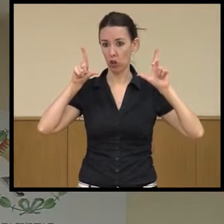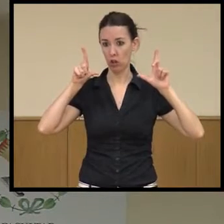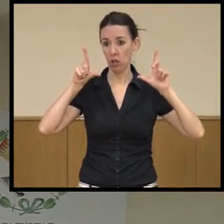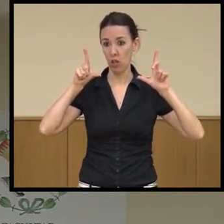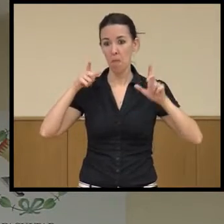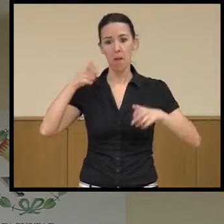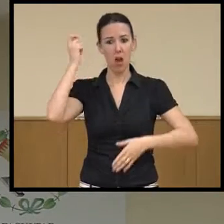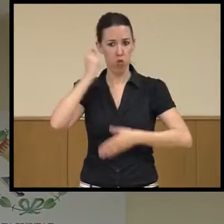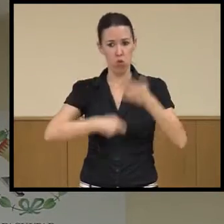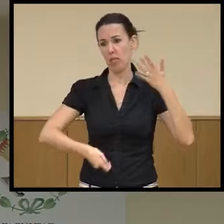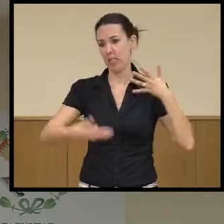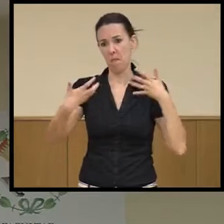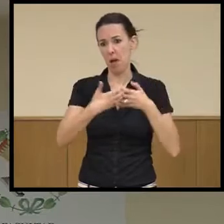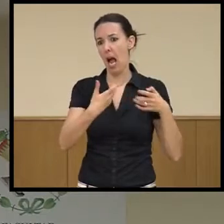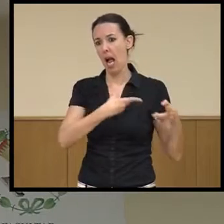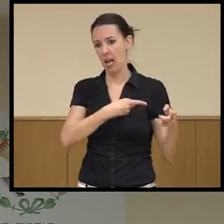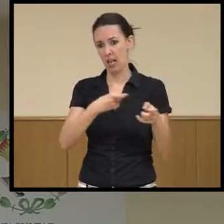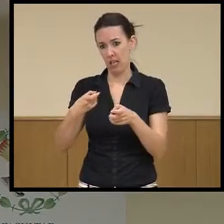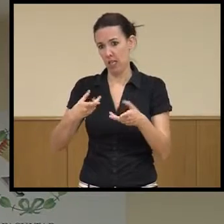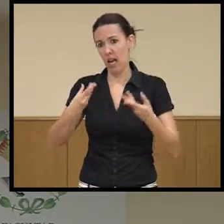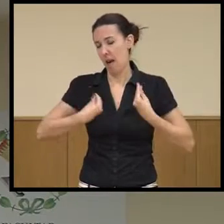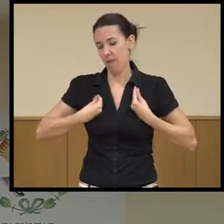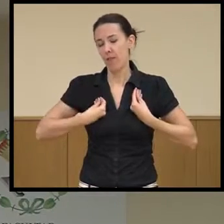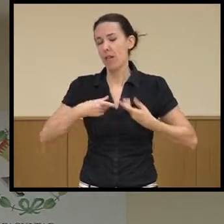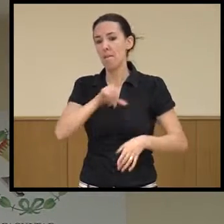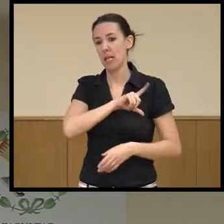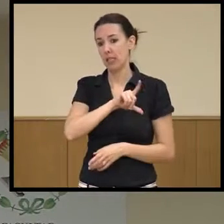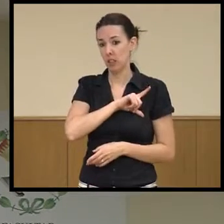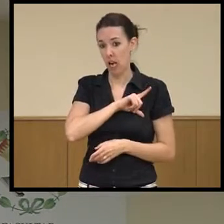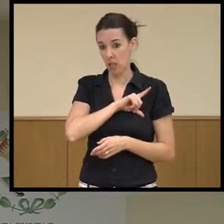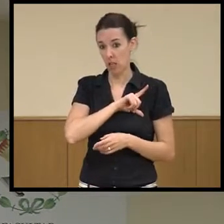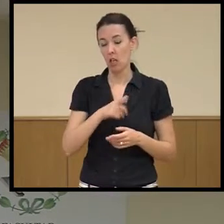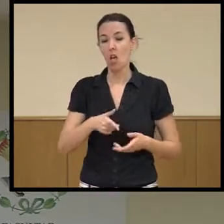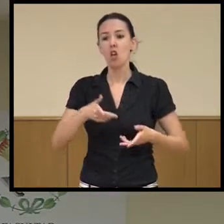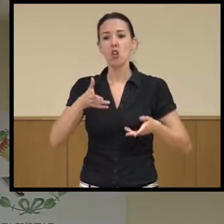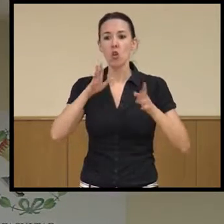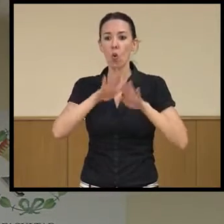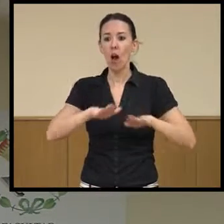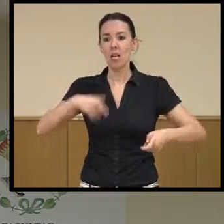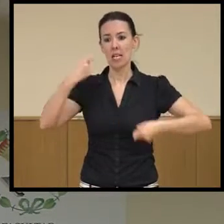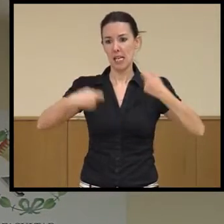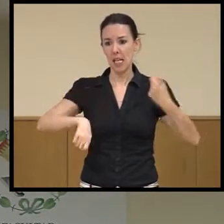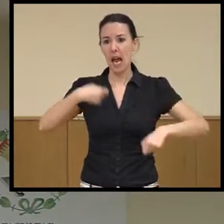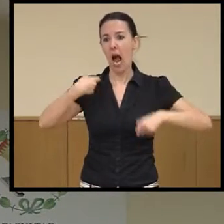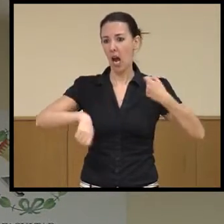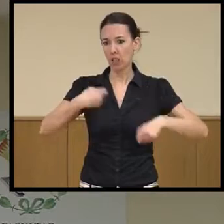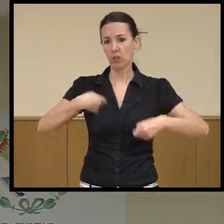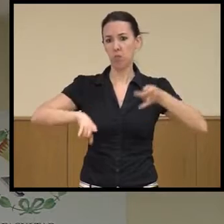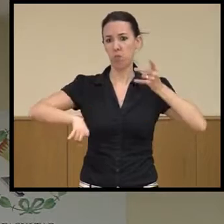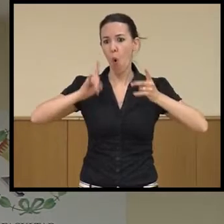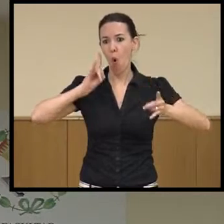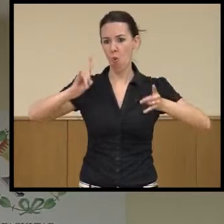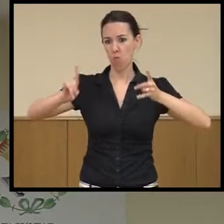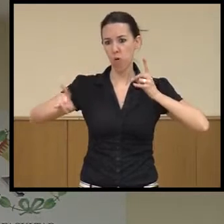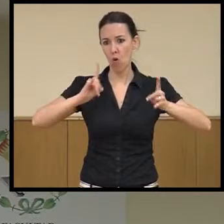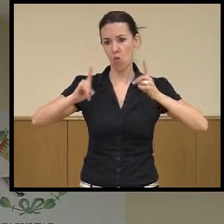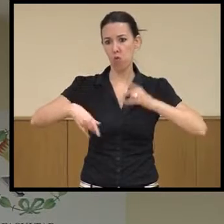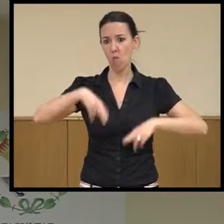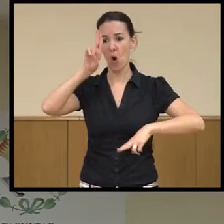de la durísima e implacable vida militar. El lúgubre sonido de las cajas destempladas, tambores con el